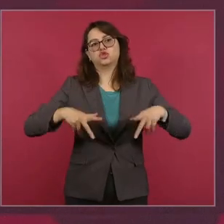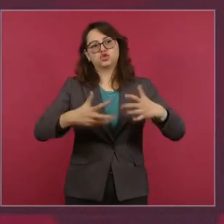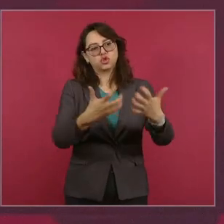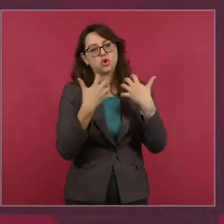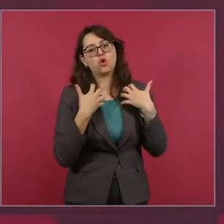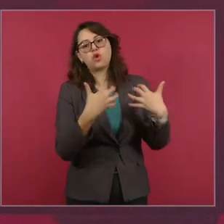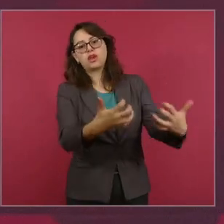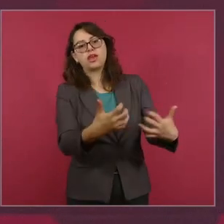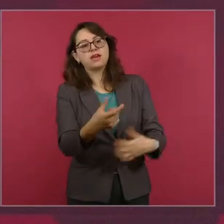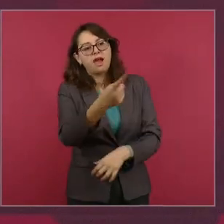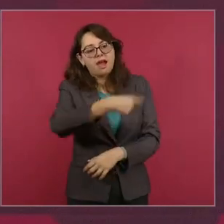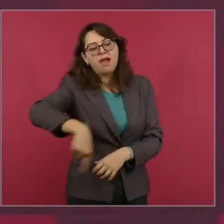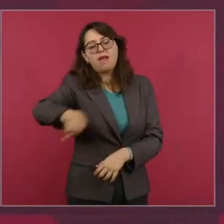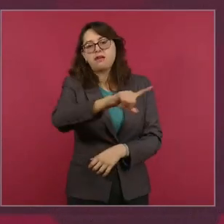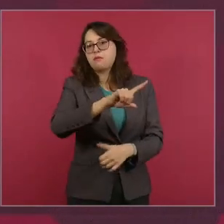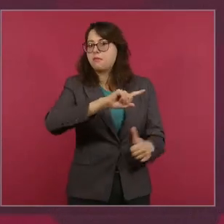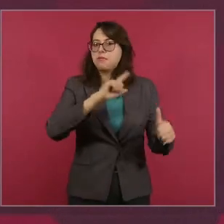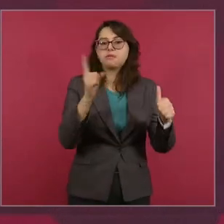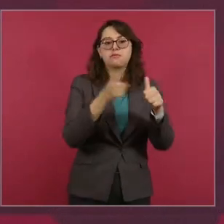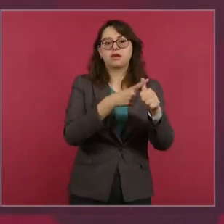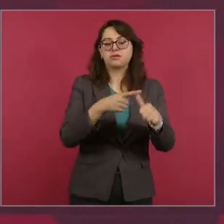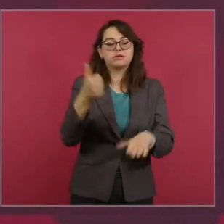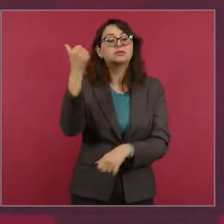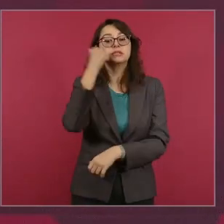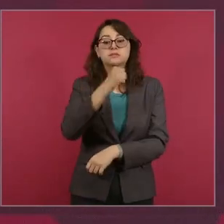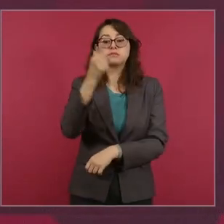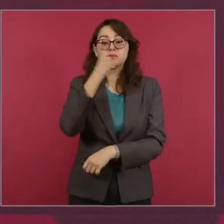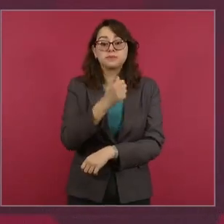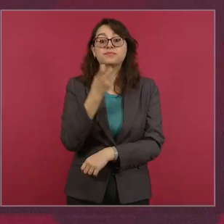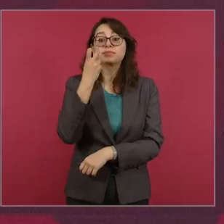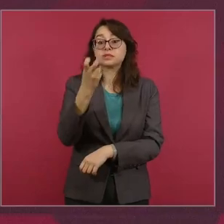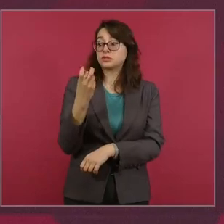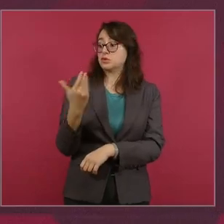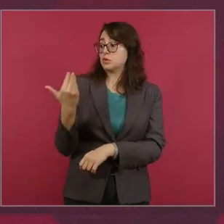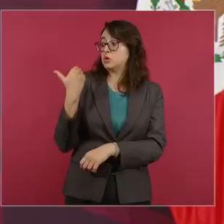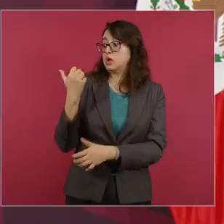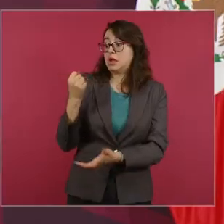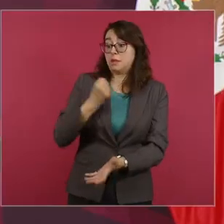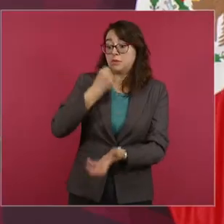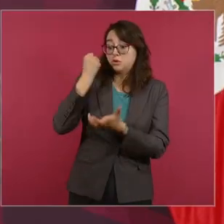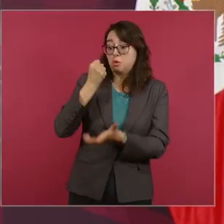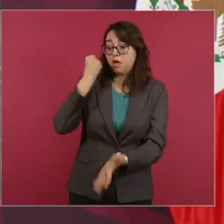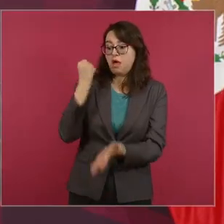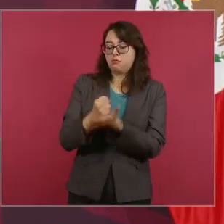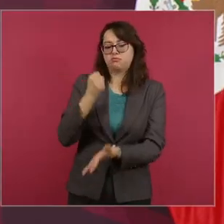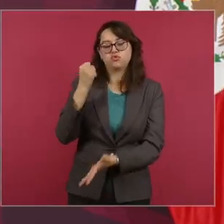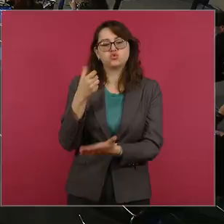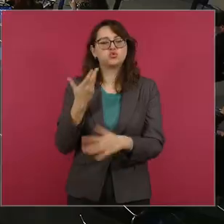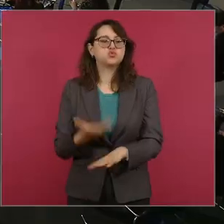Es muy importante lo que acaba de suceder. Pero bueno, vamos ya,